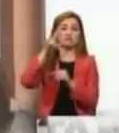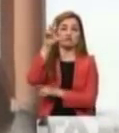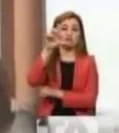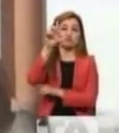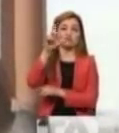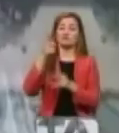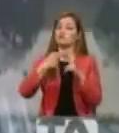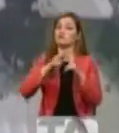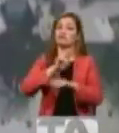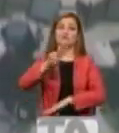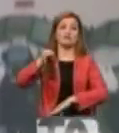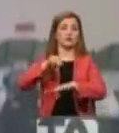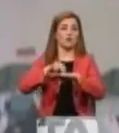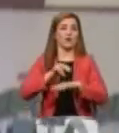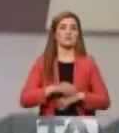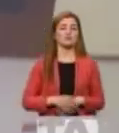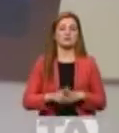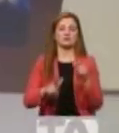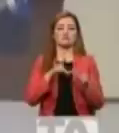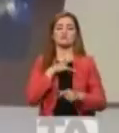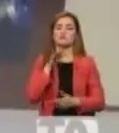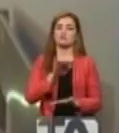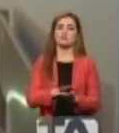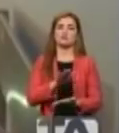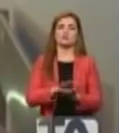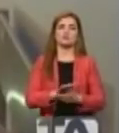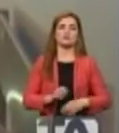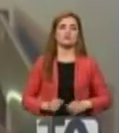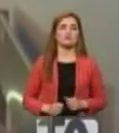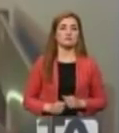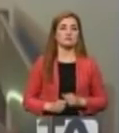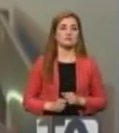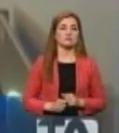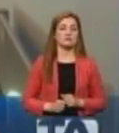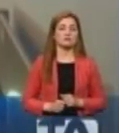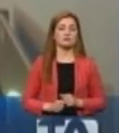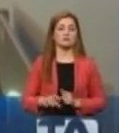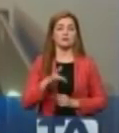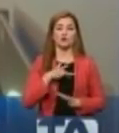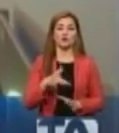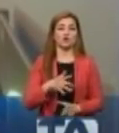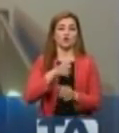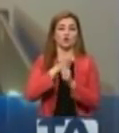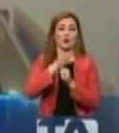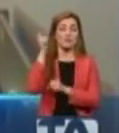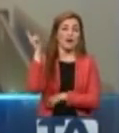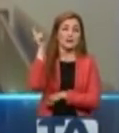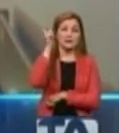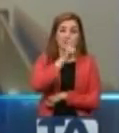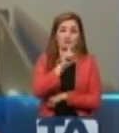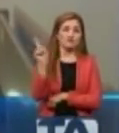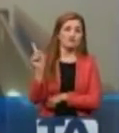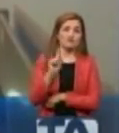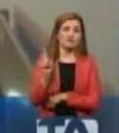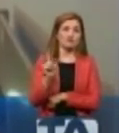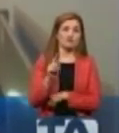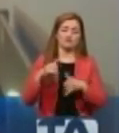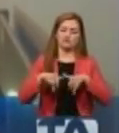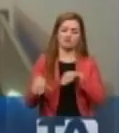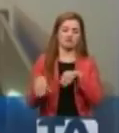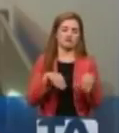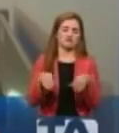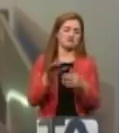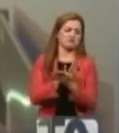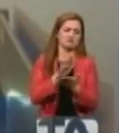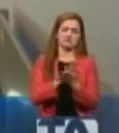normalidad este lunes, llamando a la calma a la ciudadanía. Estamos seguros que no hay ninguna dificultad para retomar las